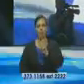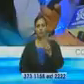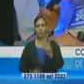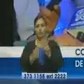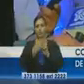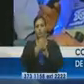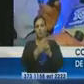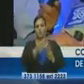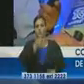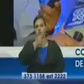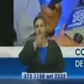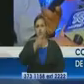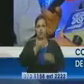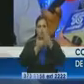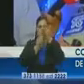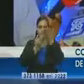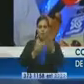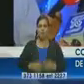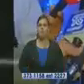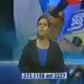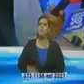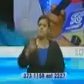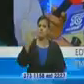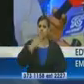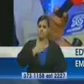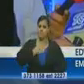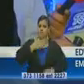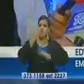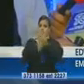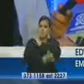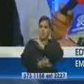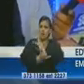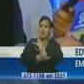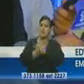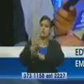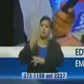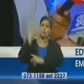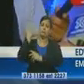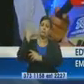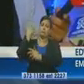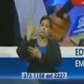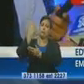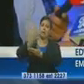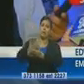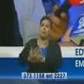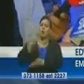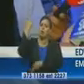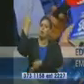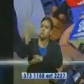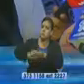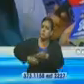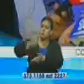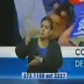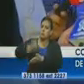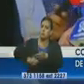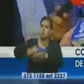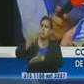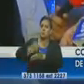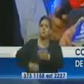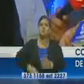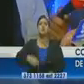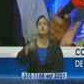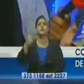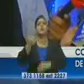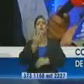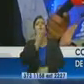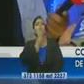lucha. Mucho tiempo, pero muy rápido pasó. Y de ser un país pequeño, con solo 600.000